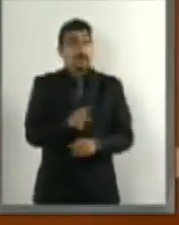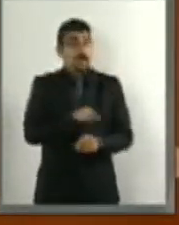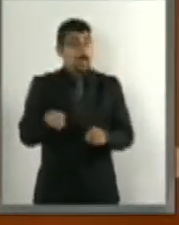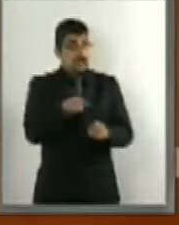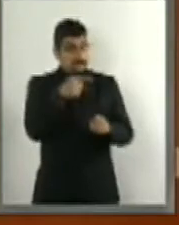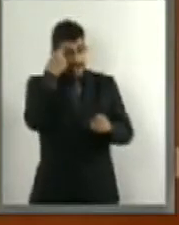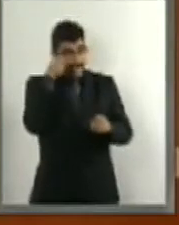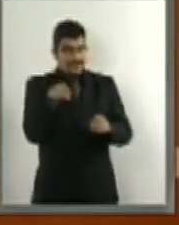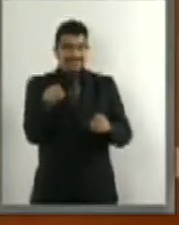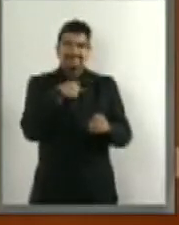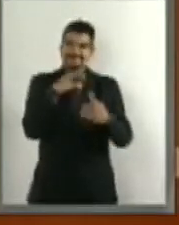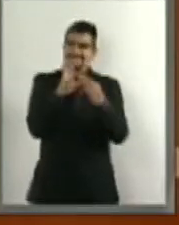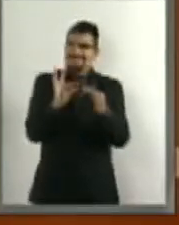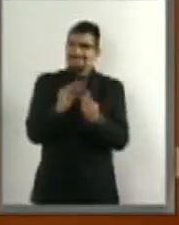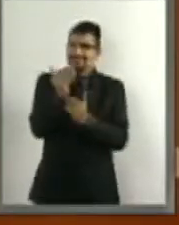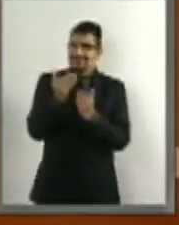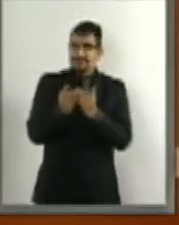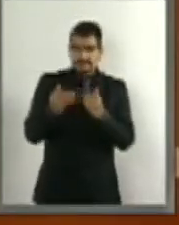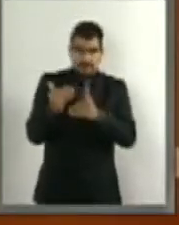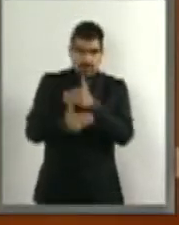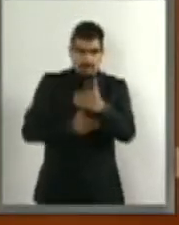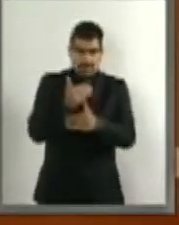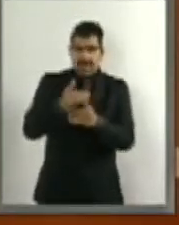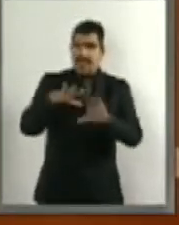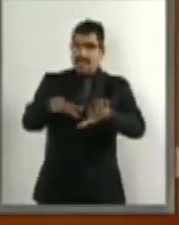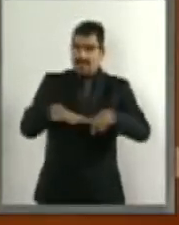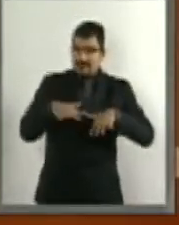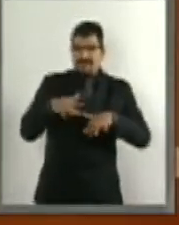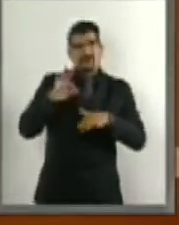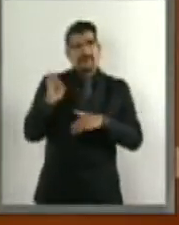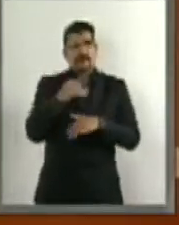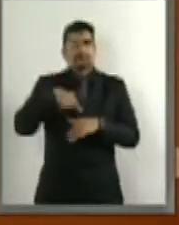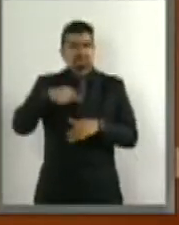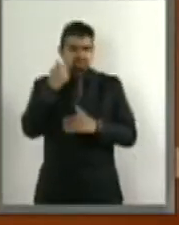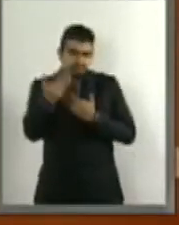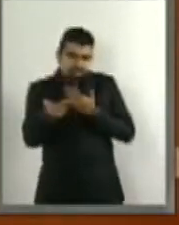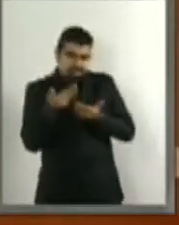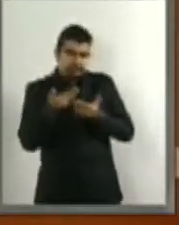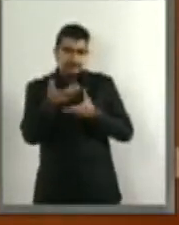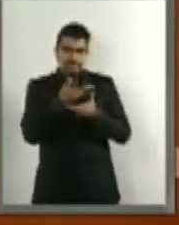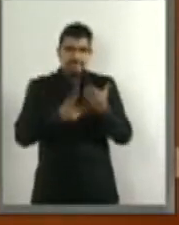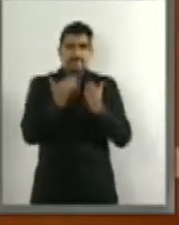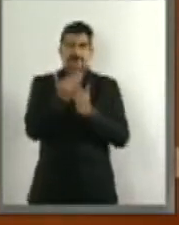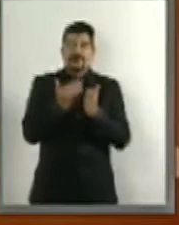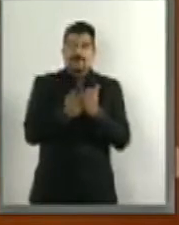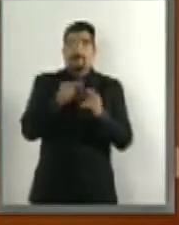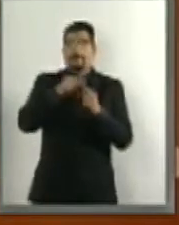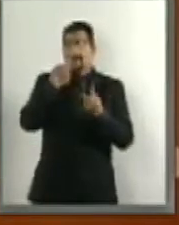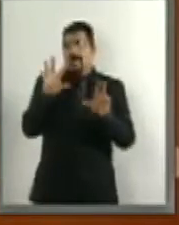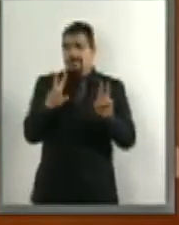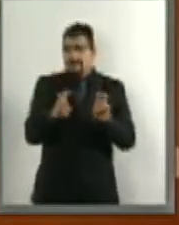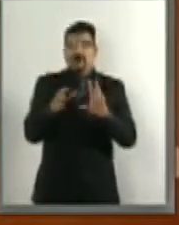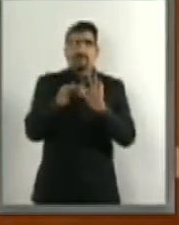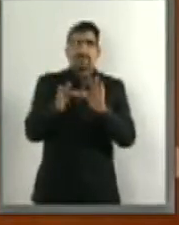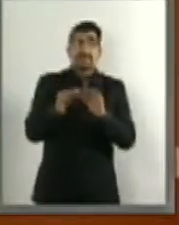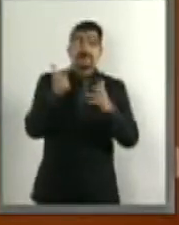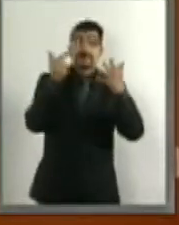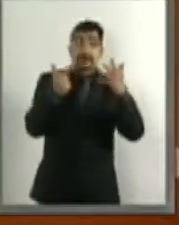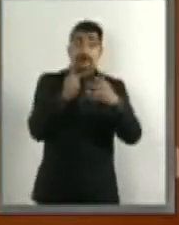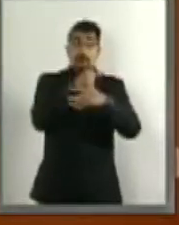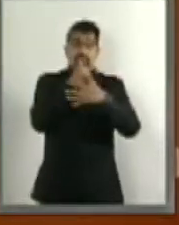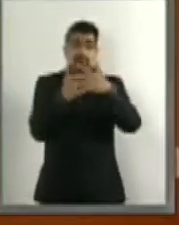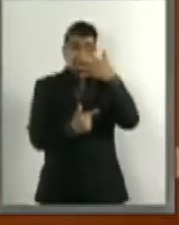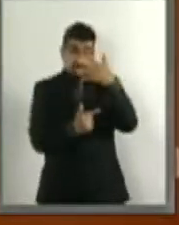es necesario señalar los avances que el Poder Legislativo Federal ha tenido en la materia, como es el caso de la aprobación de las 7